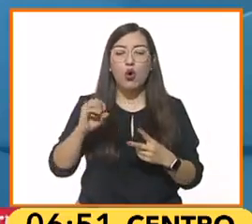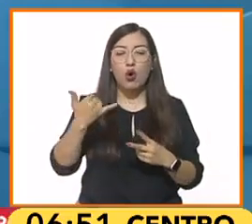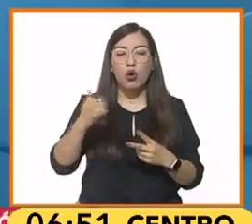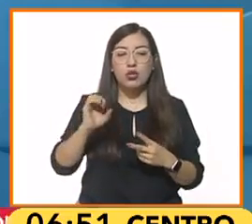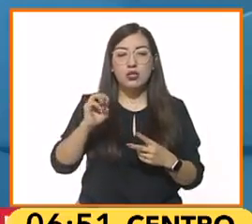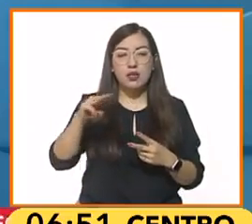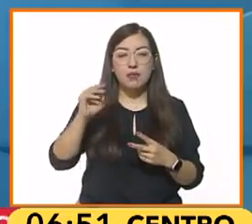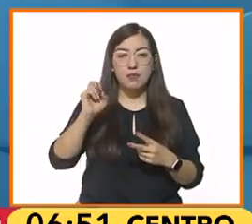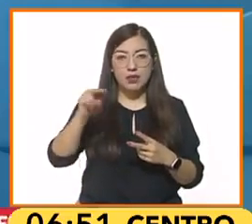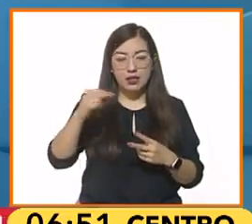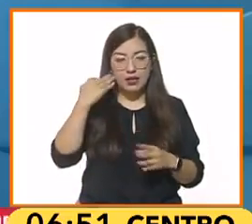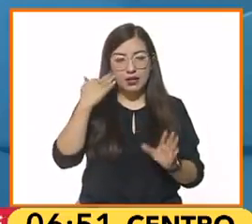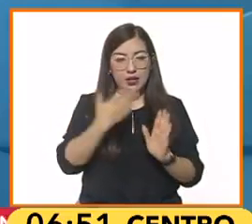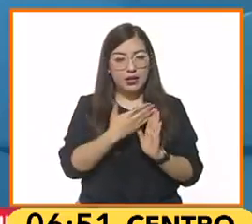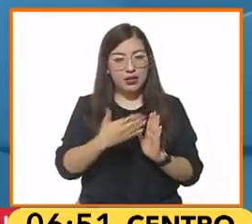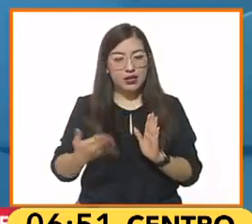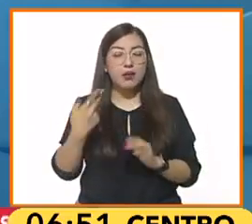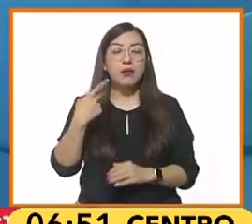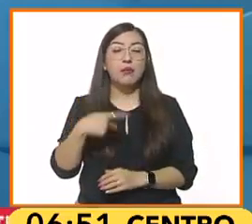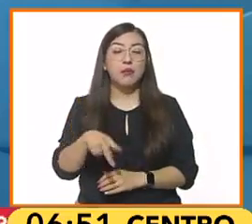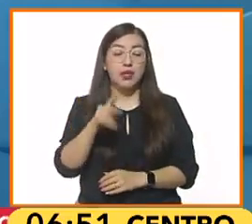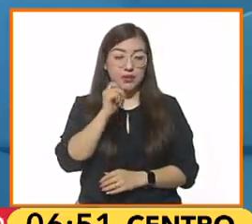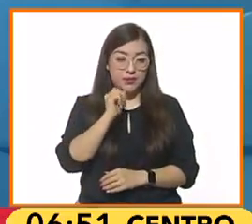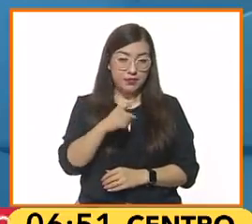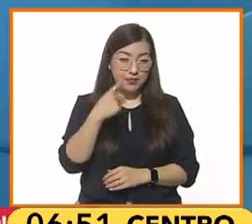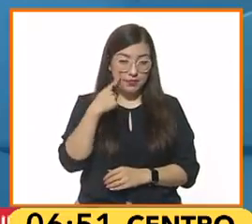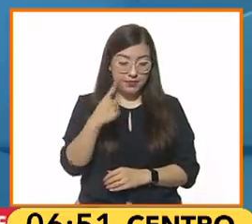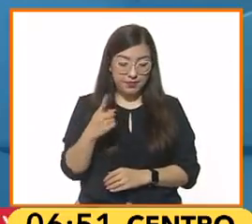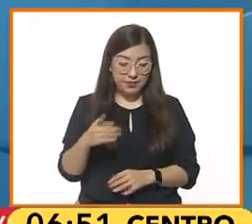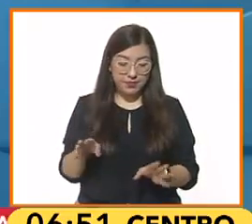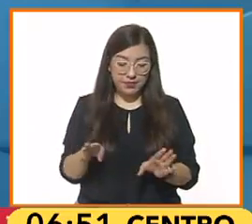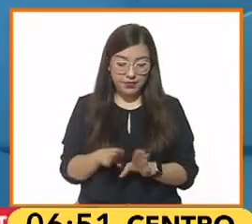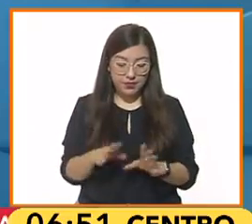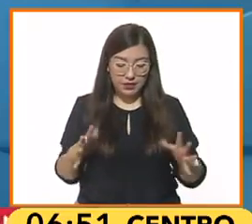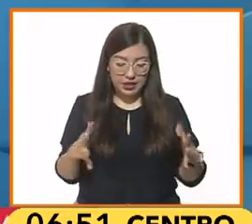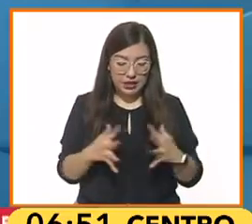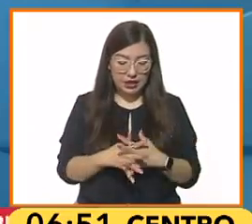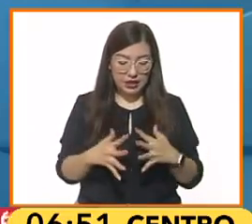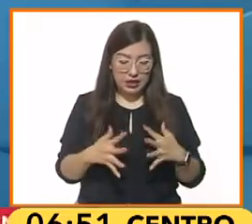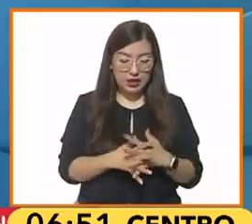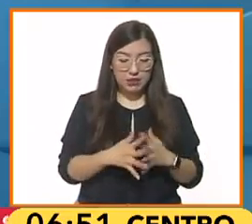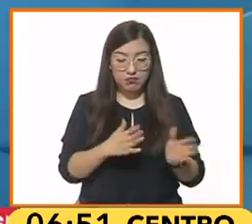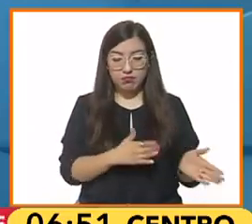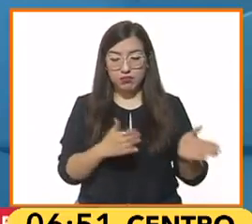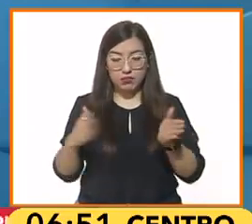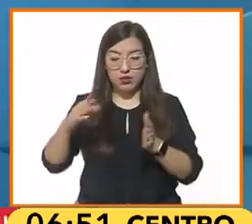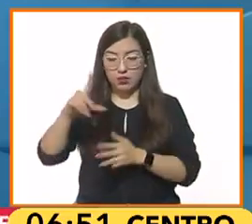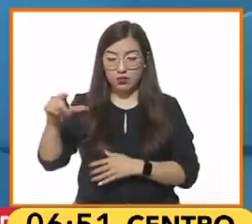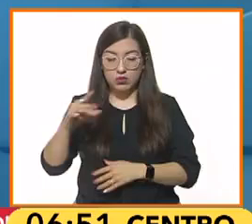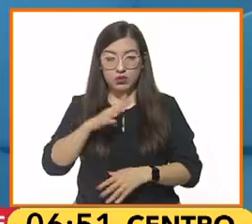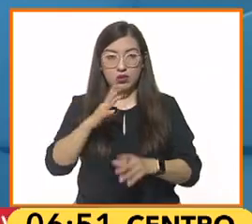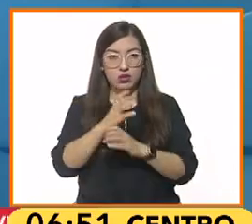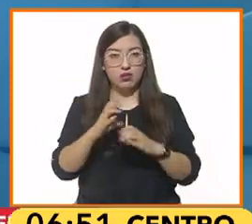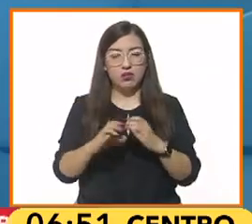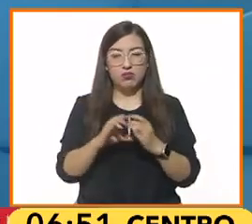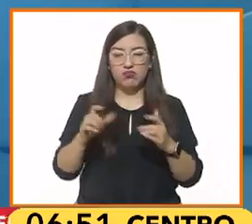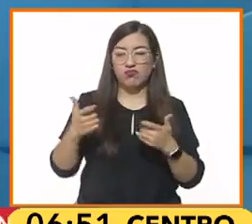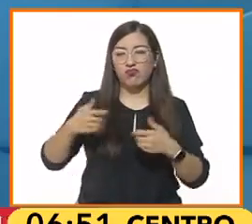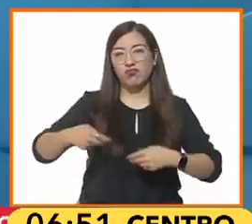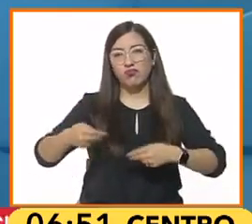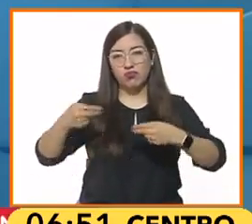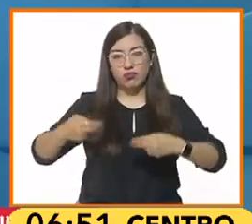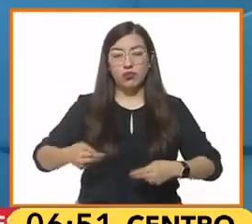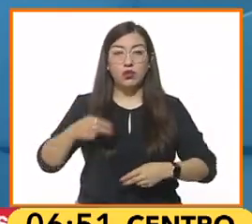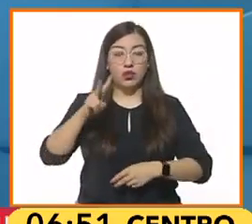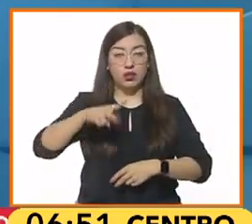paso del tiempo. Pero también hay que ver que los escenarios posbélicos suelen ser un gran negocio para estos actores, y sin duda Estados Unidos está